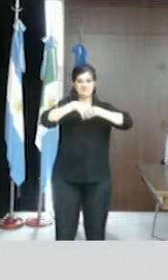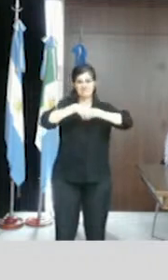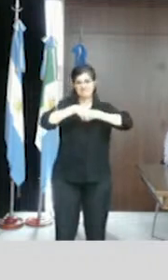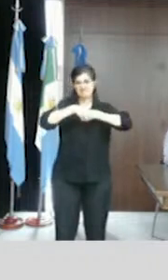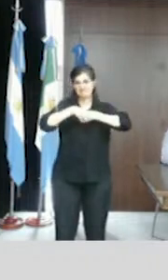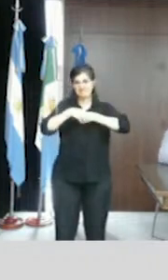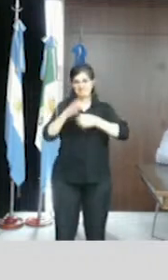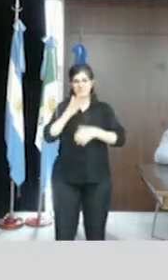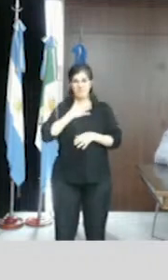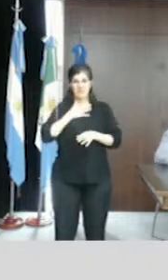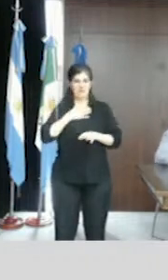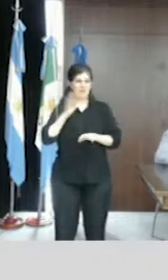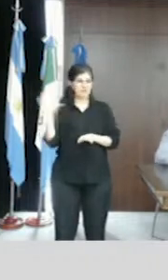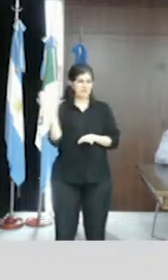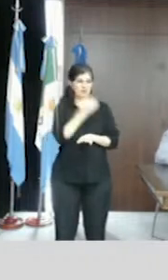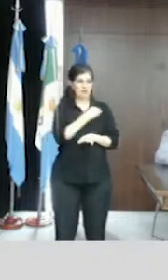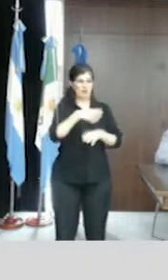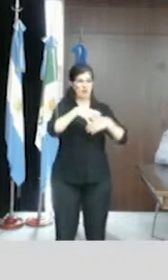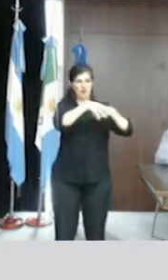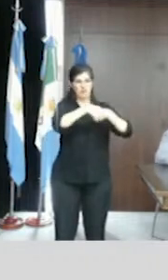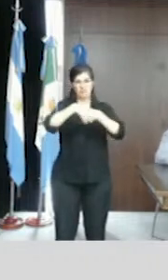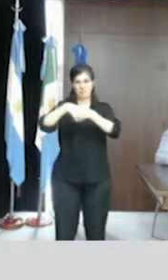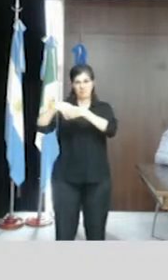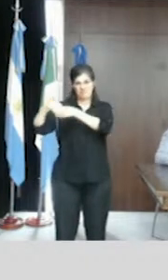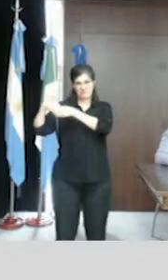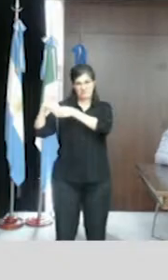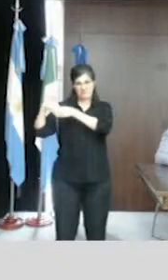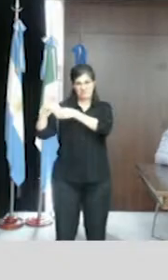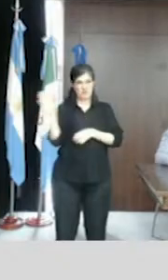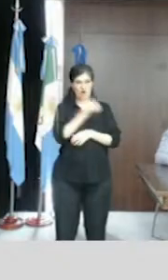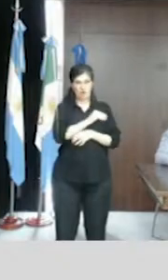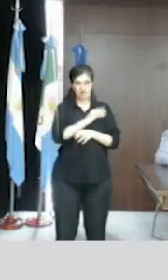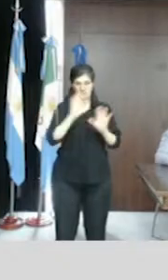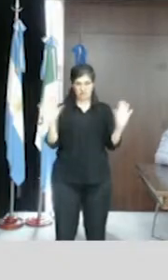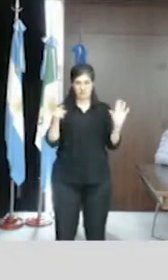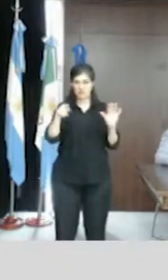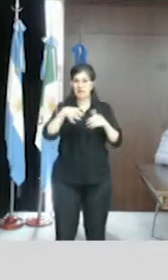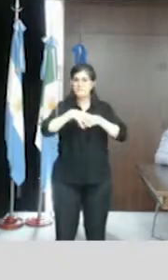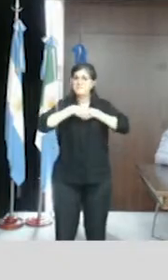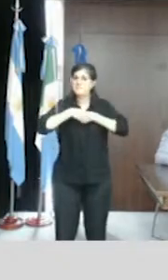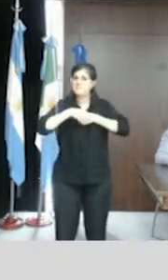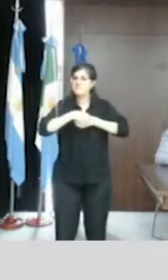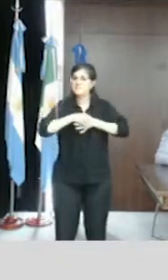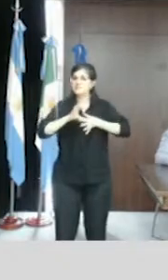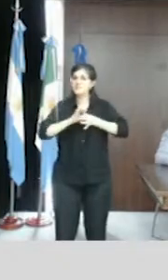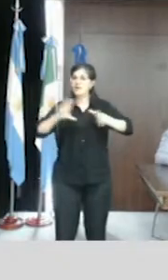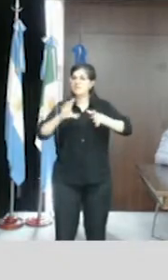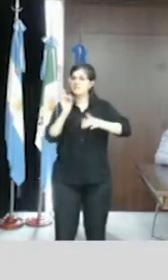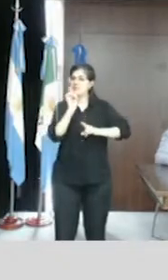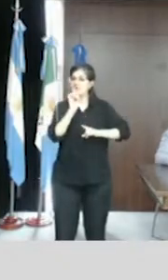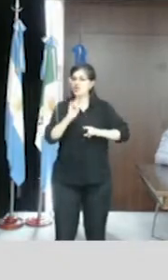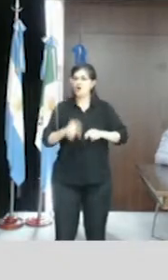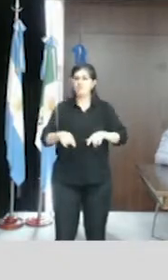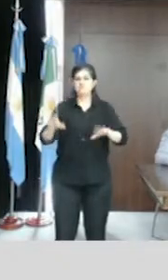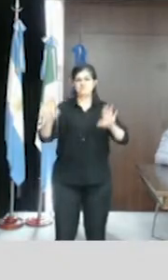favor, tómense de las manos. Todos se toman de las manos. Todos. No se sueltan hasta que yo les diga. Levanten